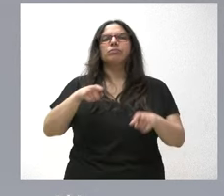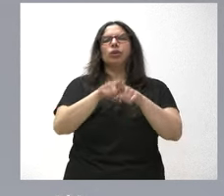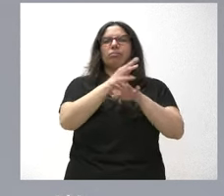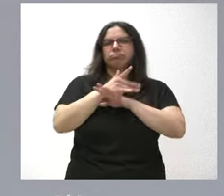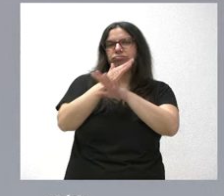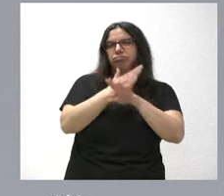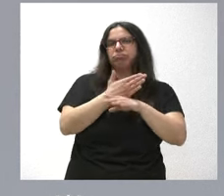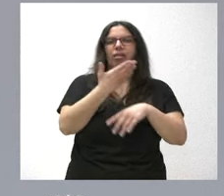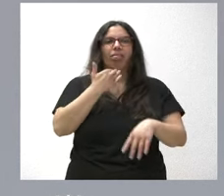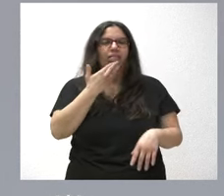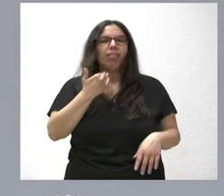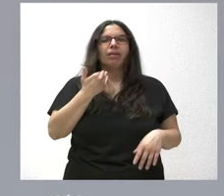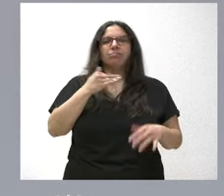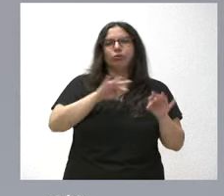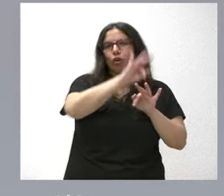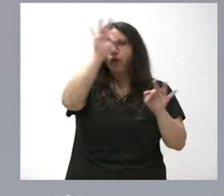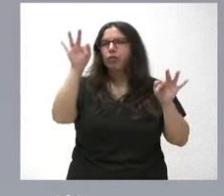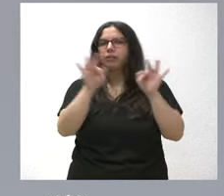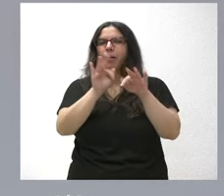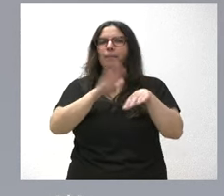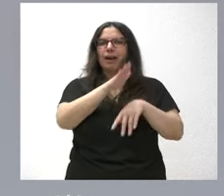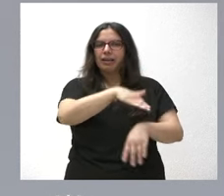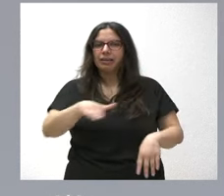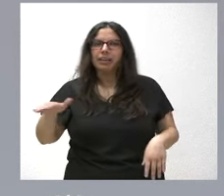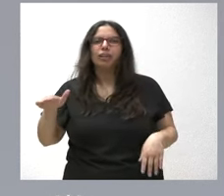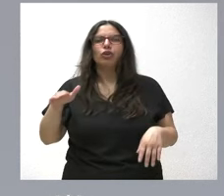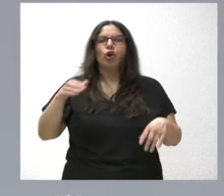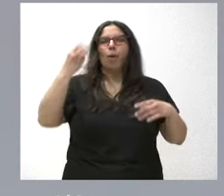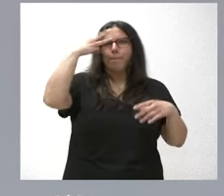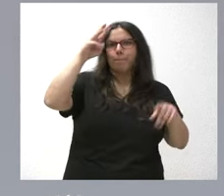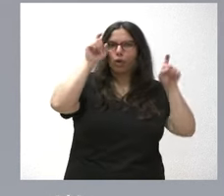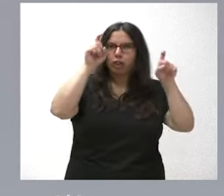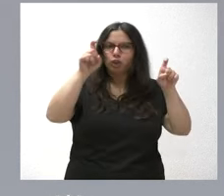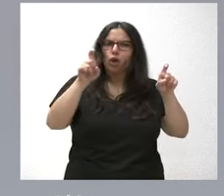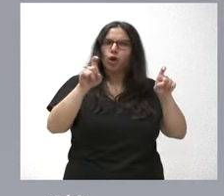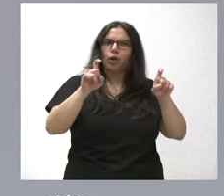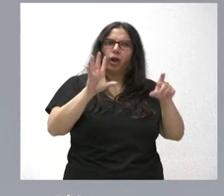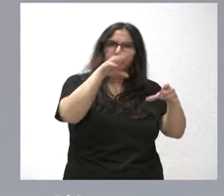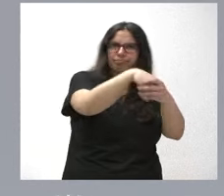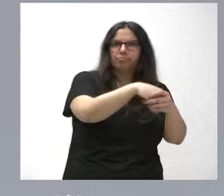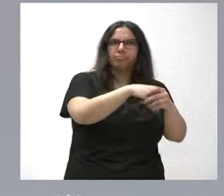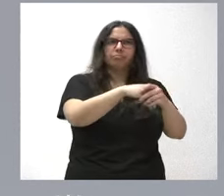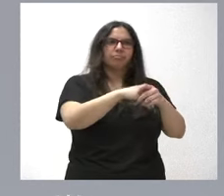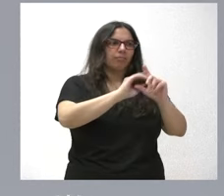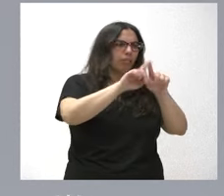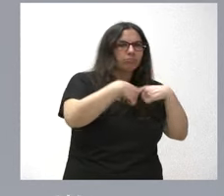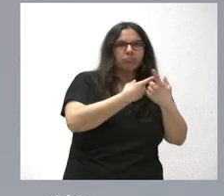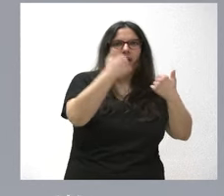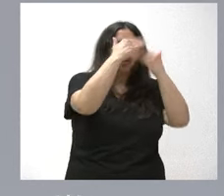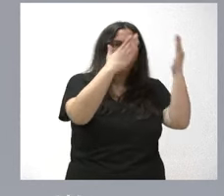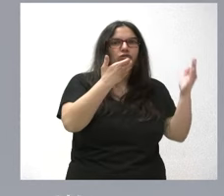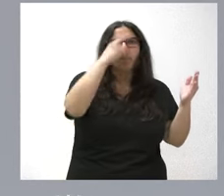lo largo de ese día para que los niños con monitores puedan estar familiarmente atendidos si los padres